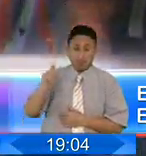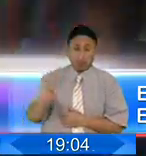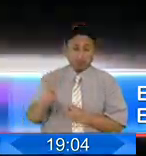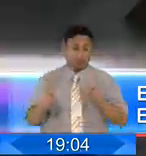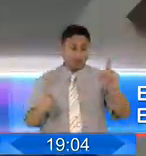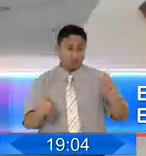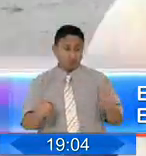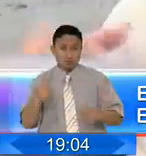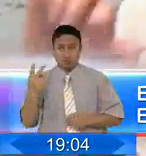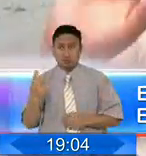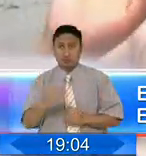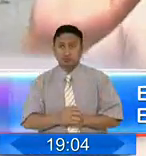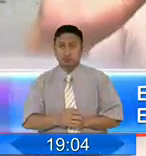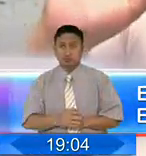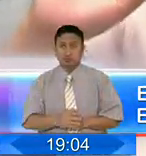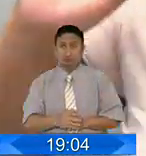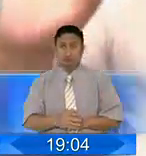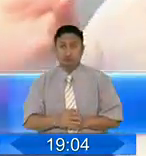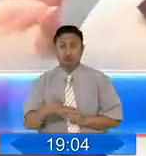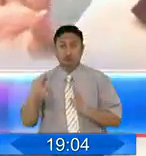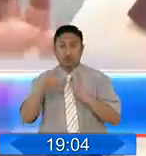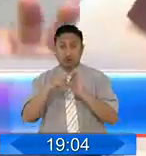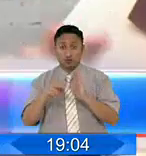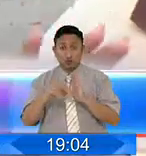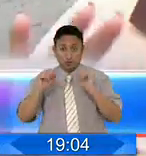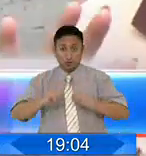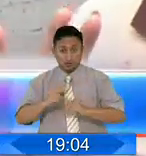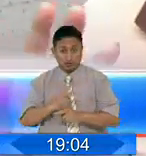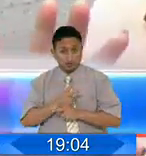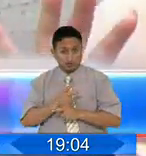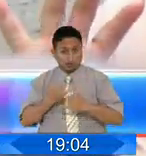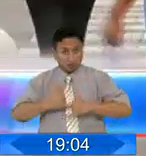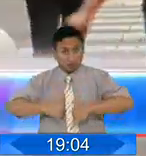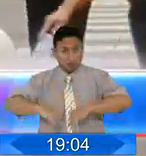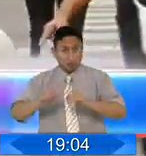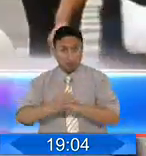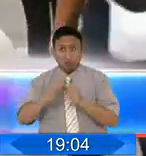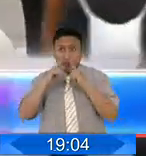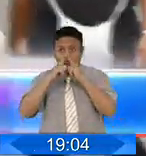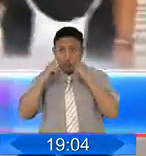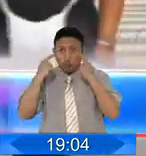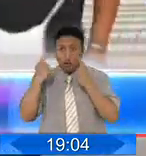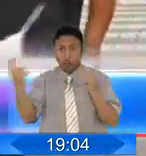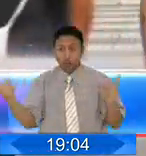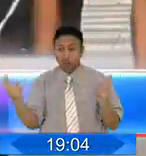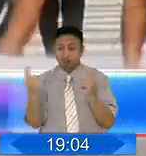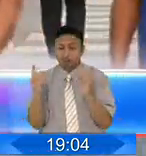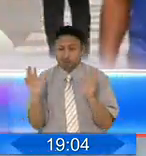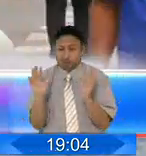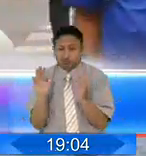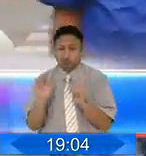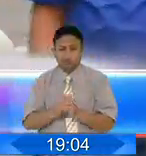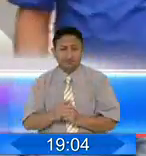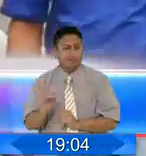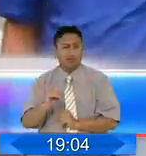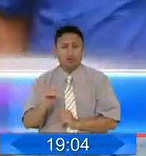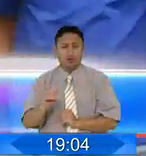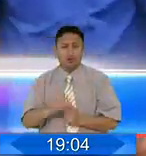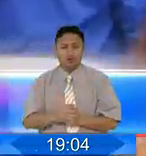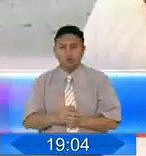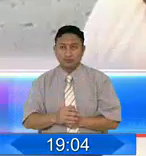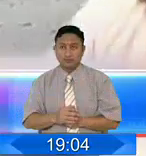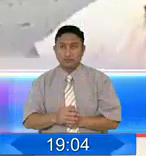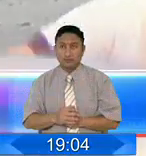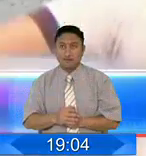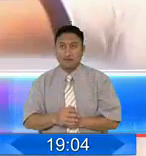2 guayaquileños. Seguir con las mismas reglas, usar la mascarilla, no estar en público, o sea, en aglomeraciones, que haya muchas personas,